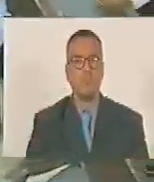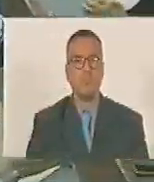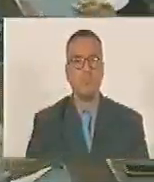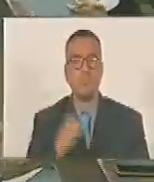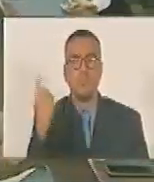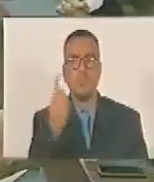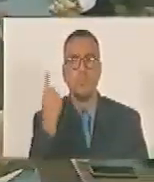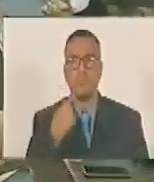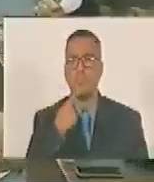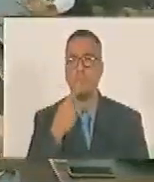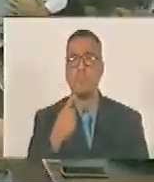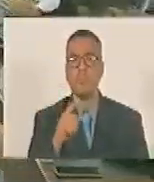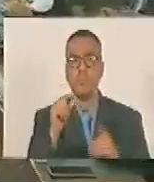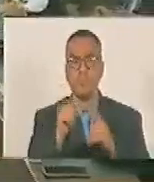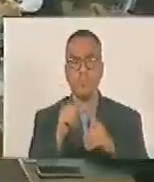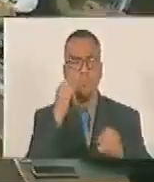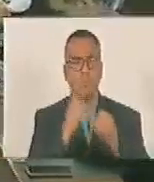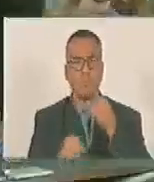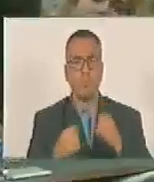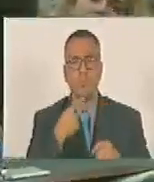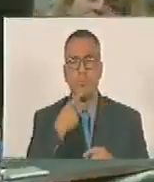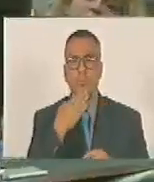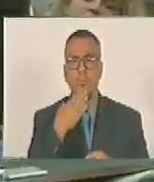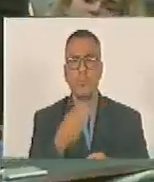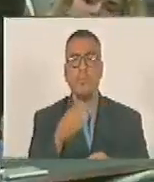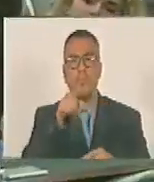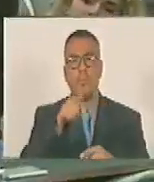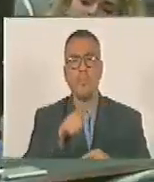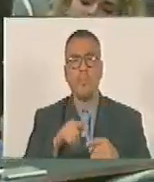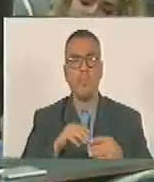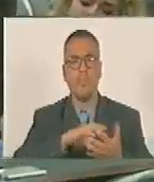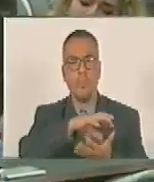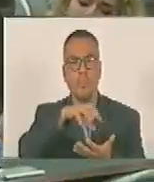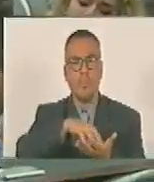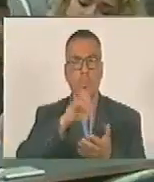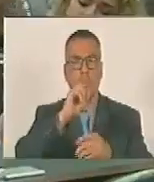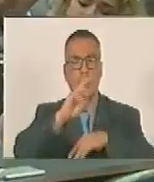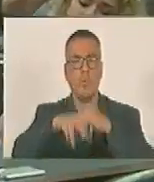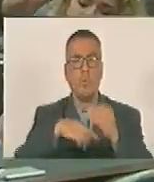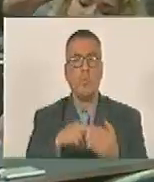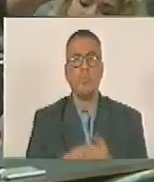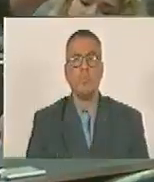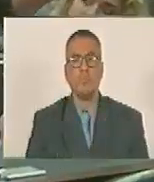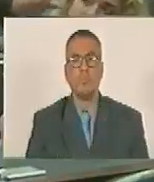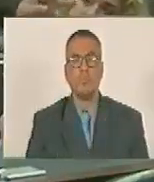Solo una frase final para solicitar de esta plenaria la